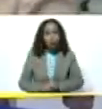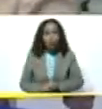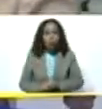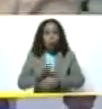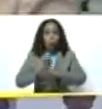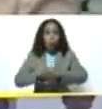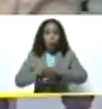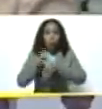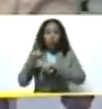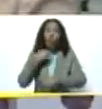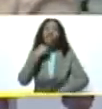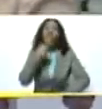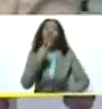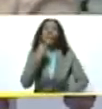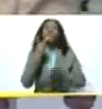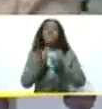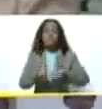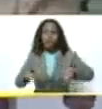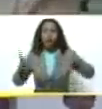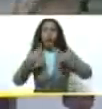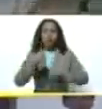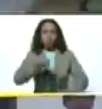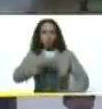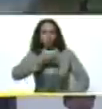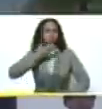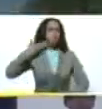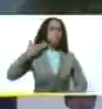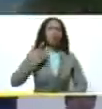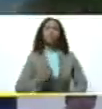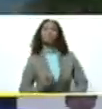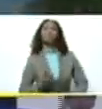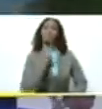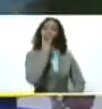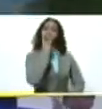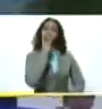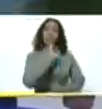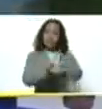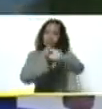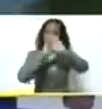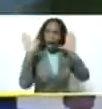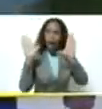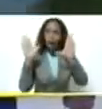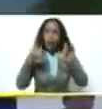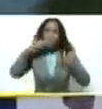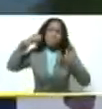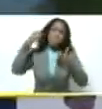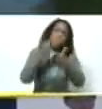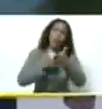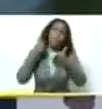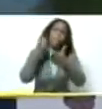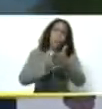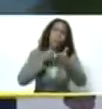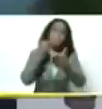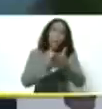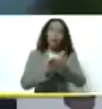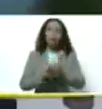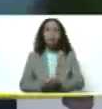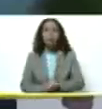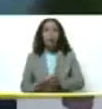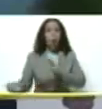su voz valiente, clara y contundente de protesta